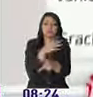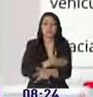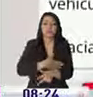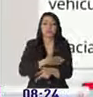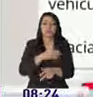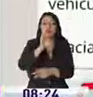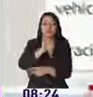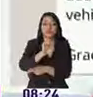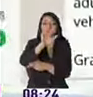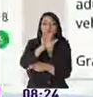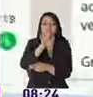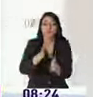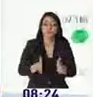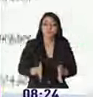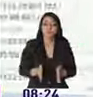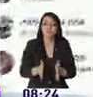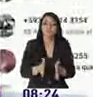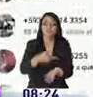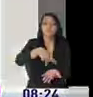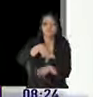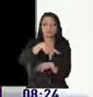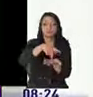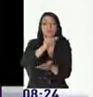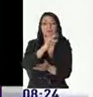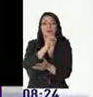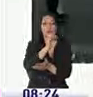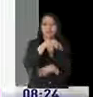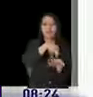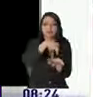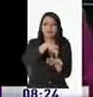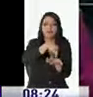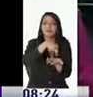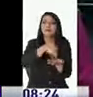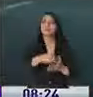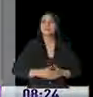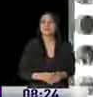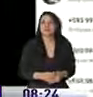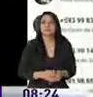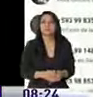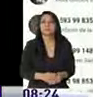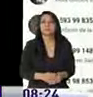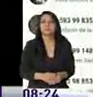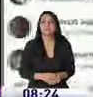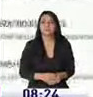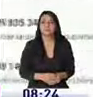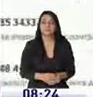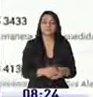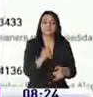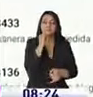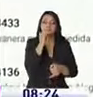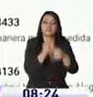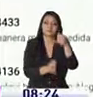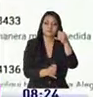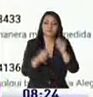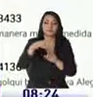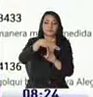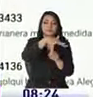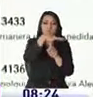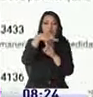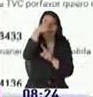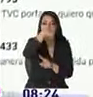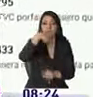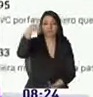E35 en la parroquia de Amaguaña. Mire, ahí está. Ese es el tema. Y finalmente, Parque Carapungo, cuarta etapa,